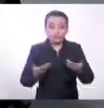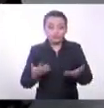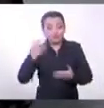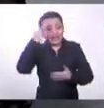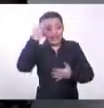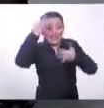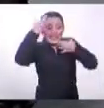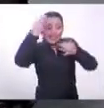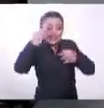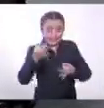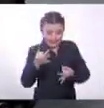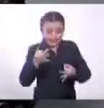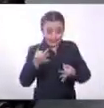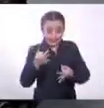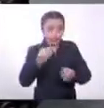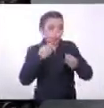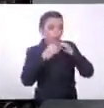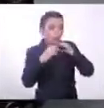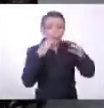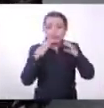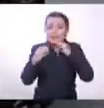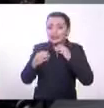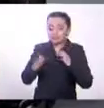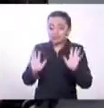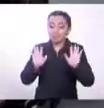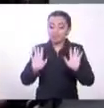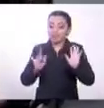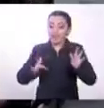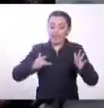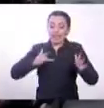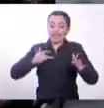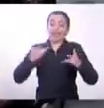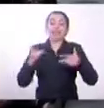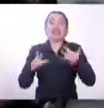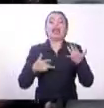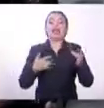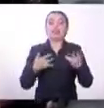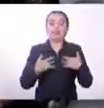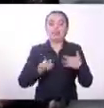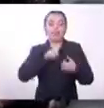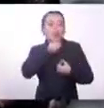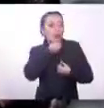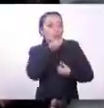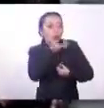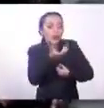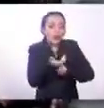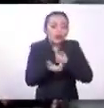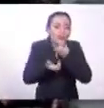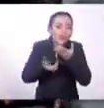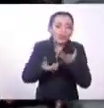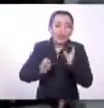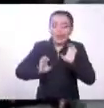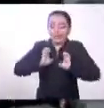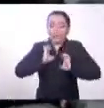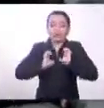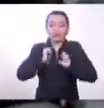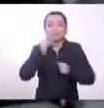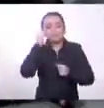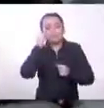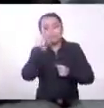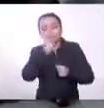la comunicación nos sirve para expresar sentimientos, Emociones. emociones de tristeza, Alegría. alegría. Con